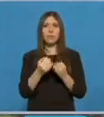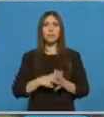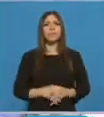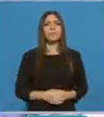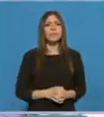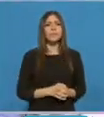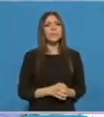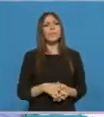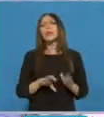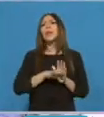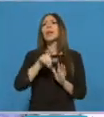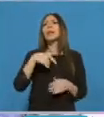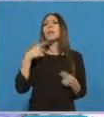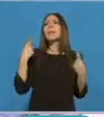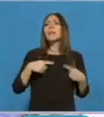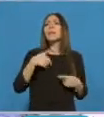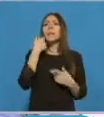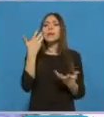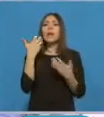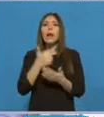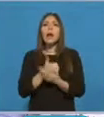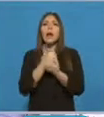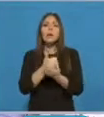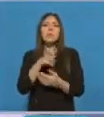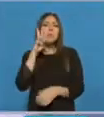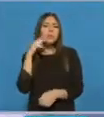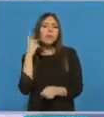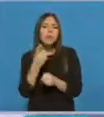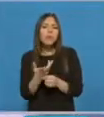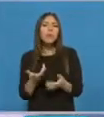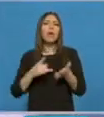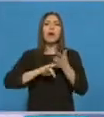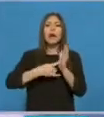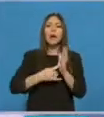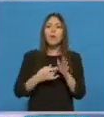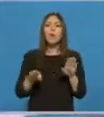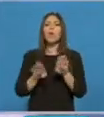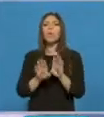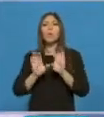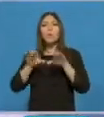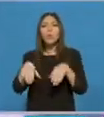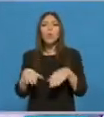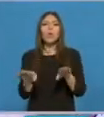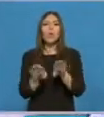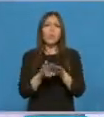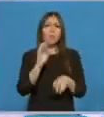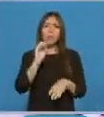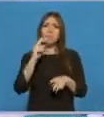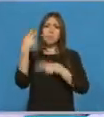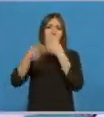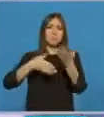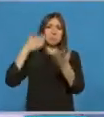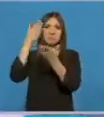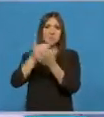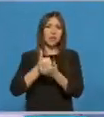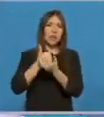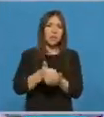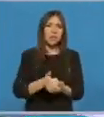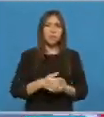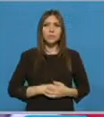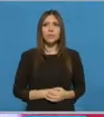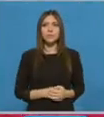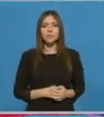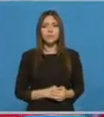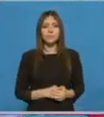hacer voluntariado, ¿qué tenemos que hacer? ¿En qué horarios nos tenemos que inscribir? ¿Cómo es este procedimiento? ¿O nada más llegamos y ayudamos? No, los centros